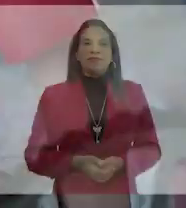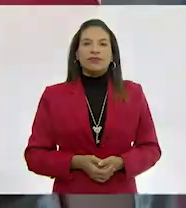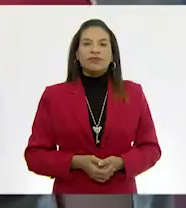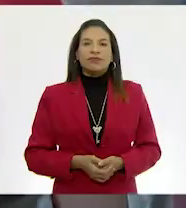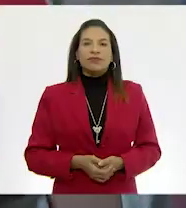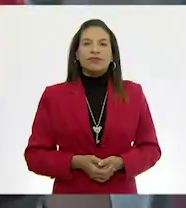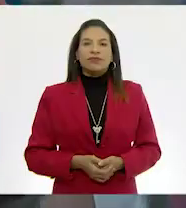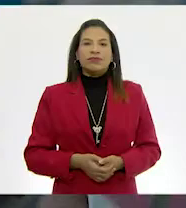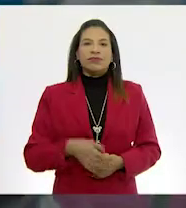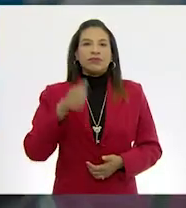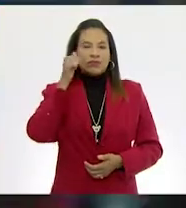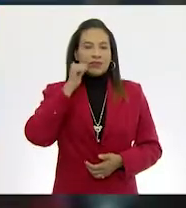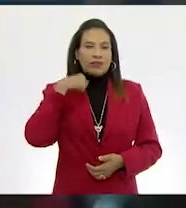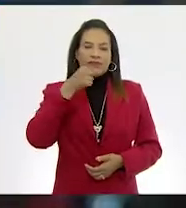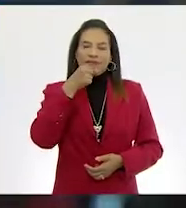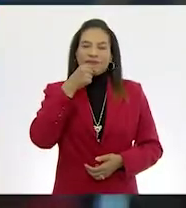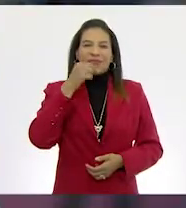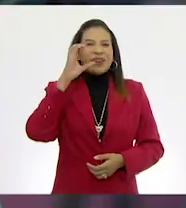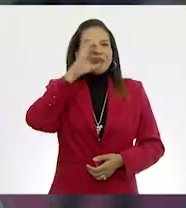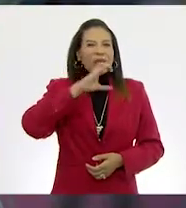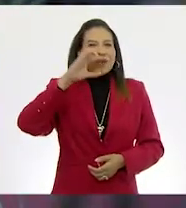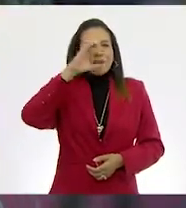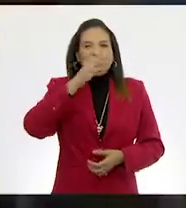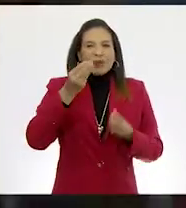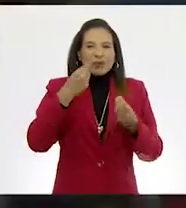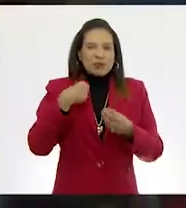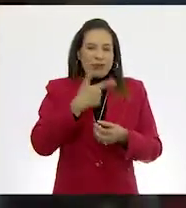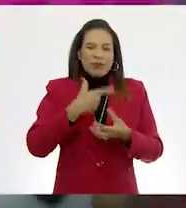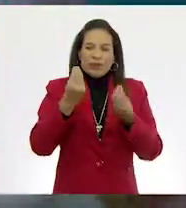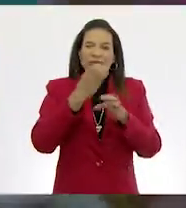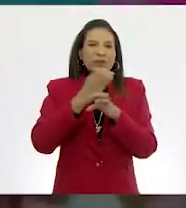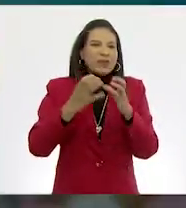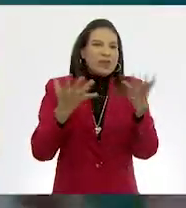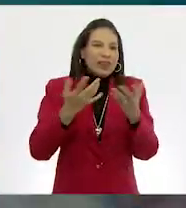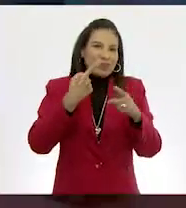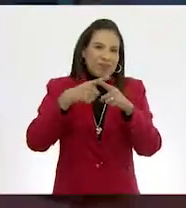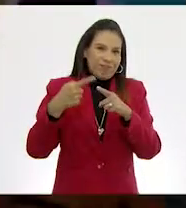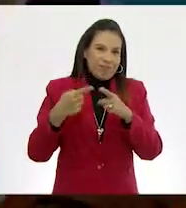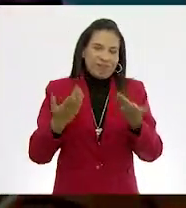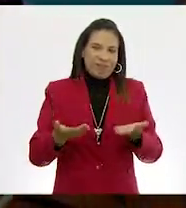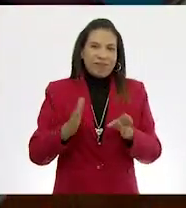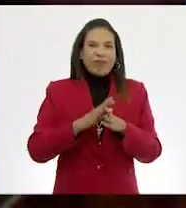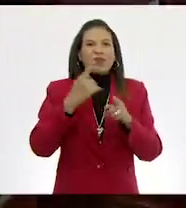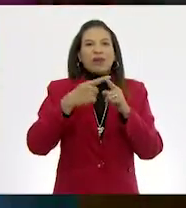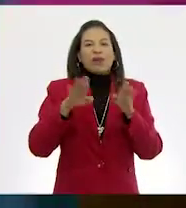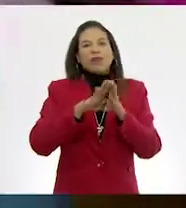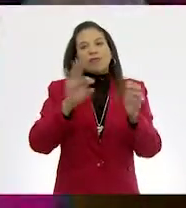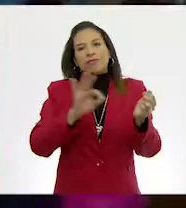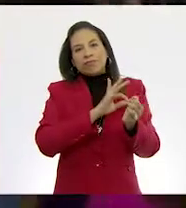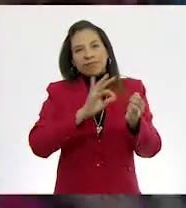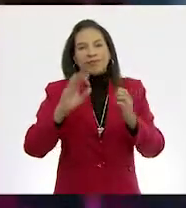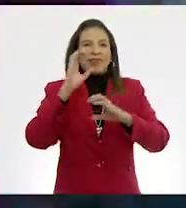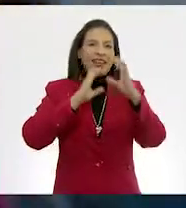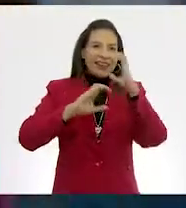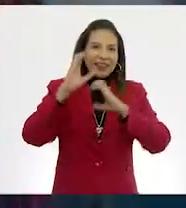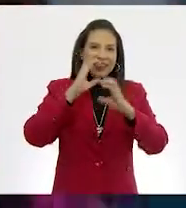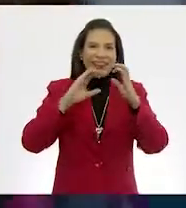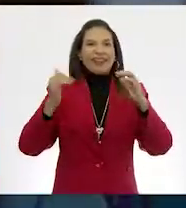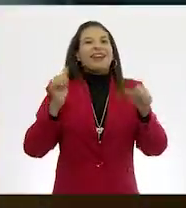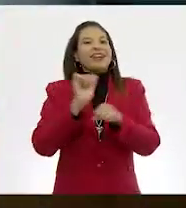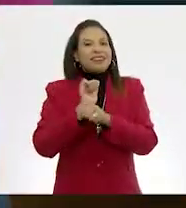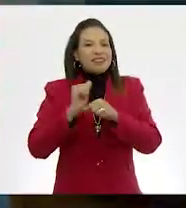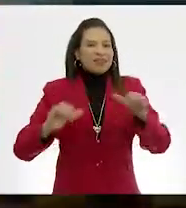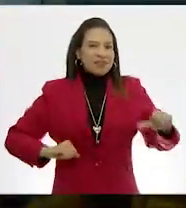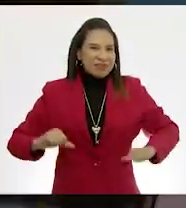siempre fue una niña muy curiosa y me gustaban hacer muchas cosas diferentes como tocar violín cantar actuar